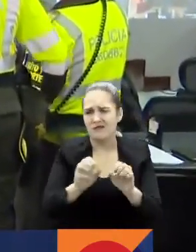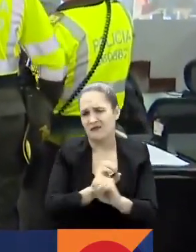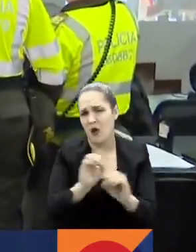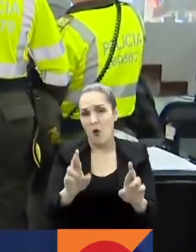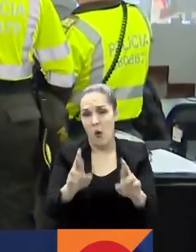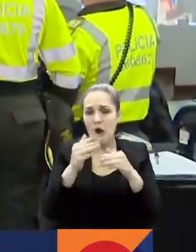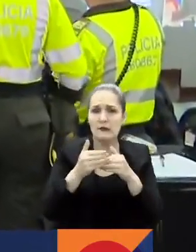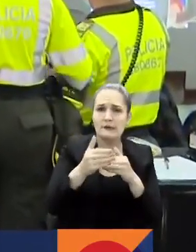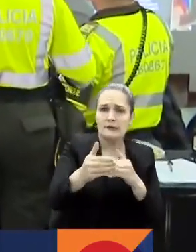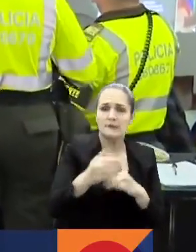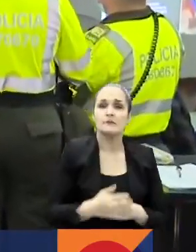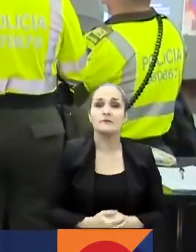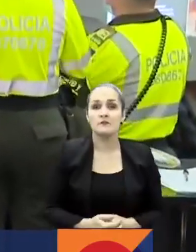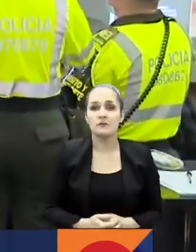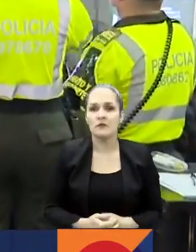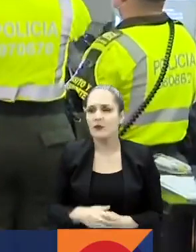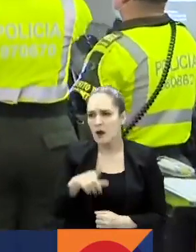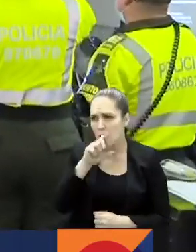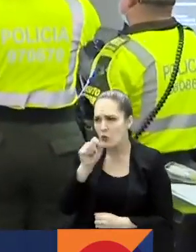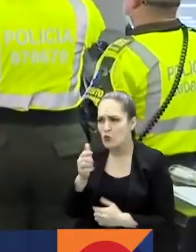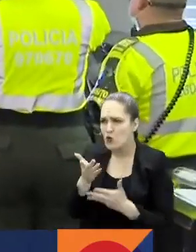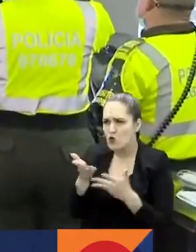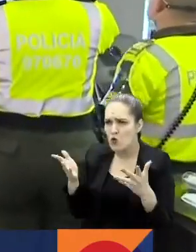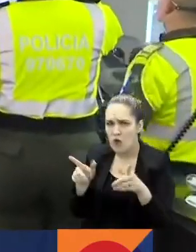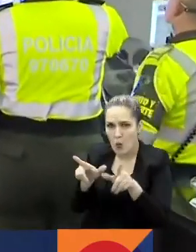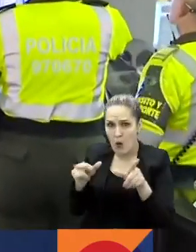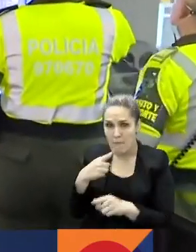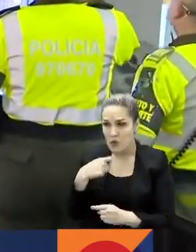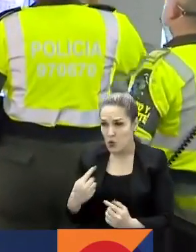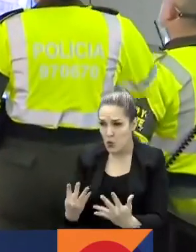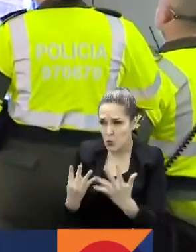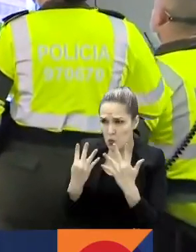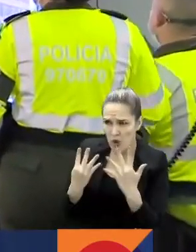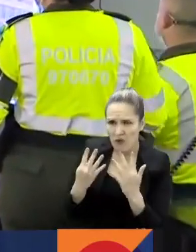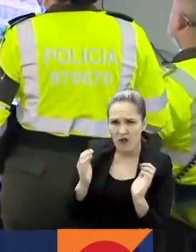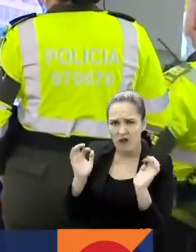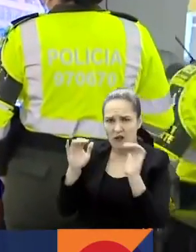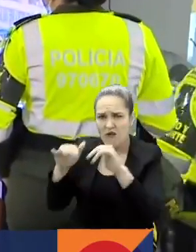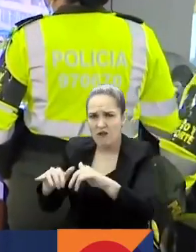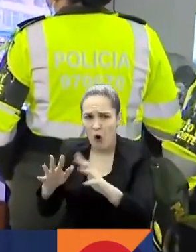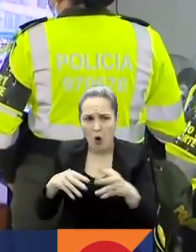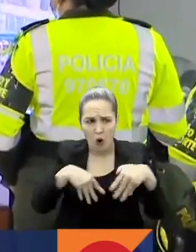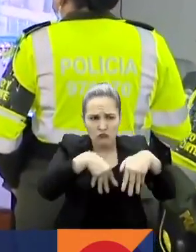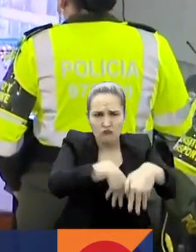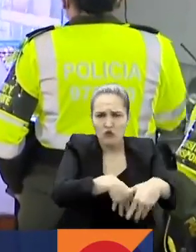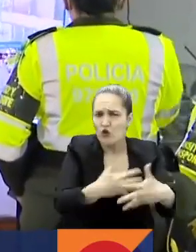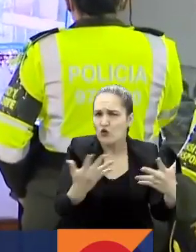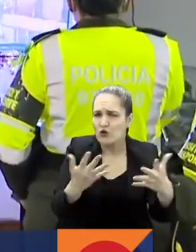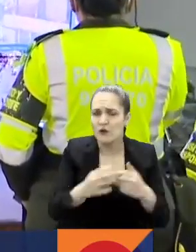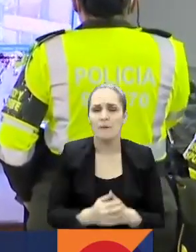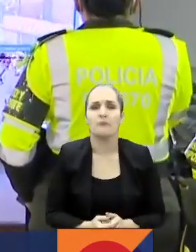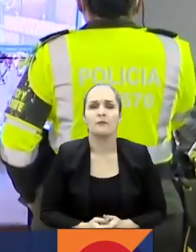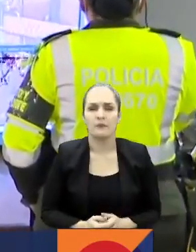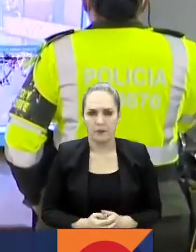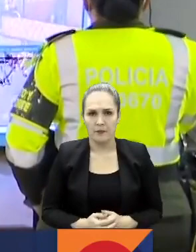puntos a esta hora que presentan bloqueo o concentración? Bueno, tenemos nosotros